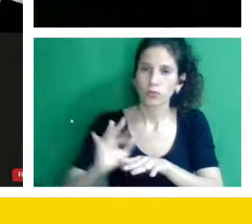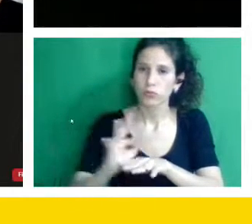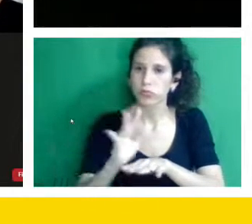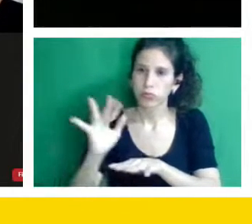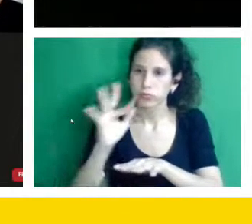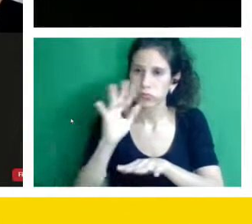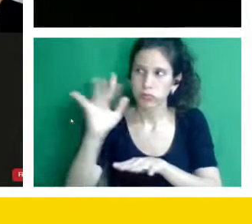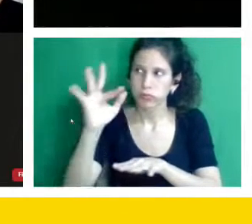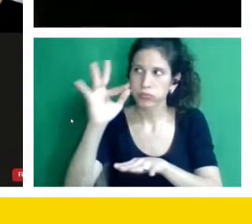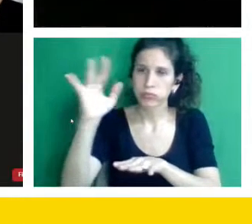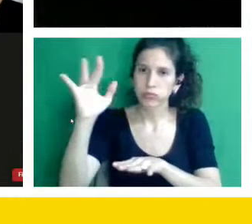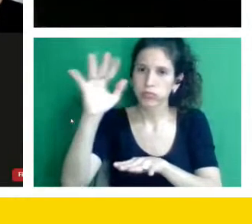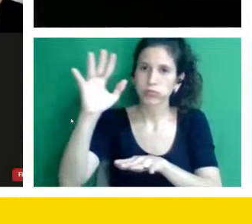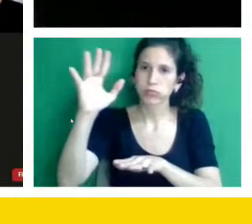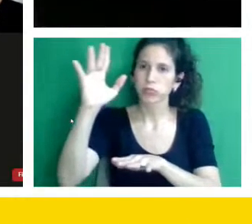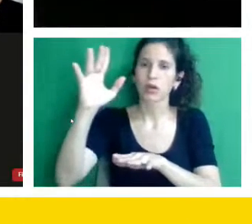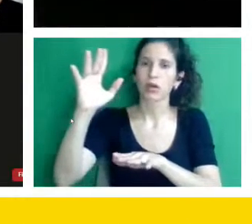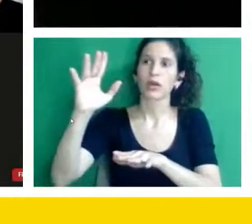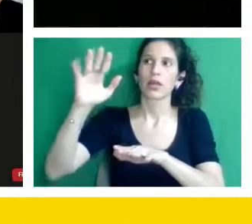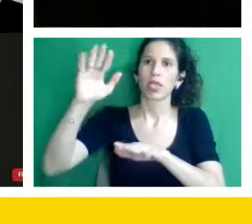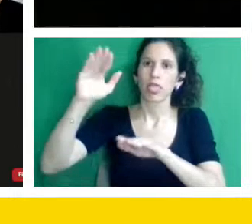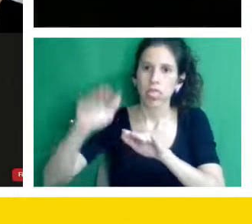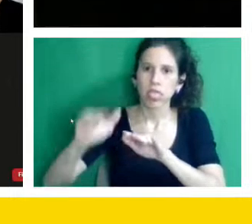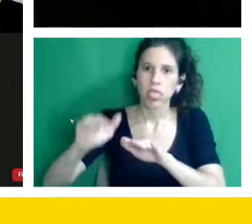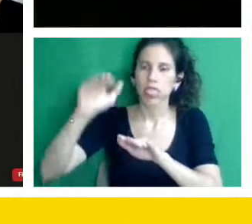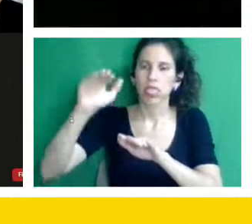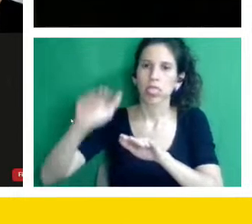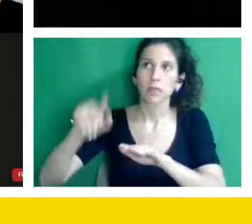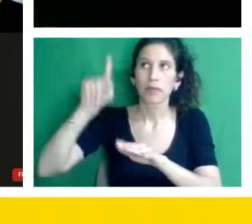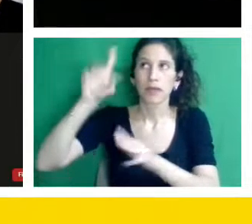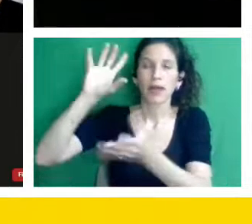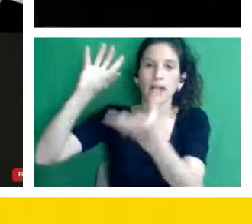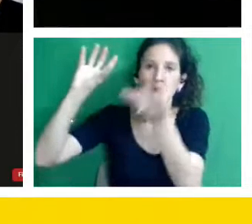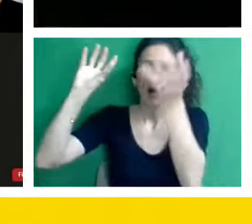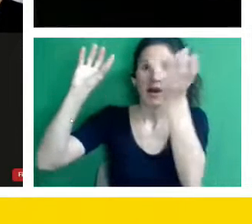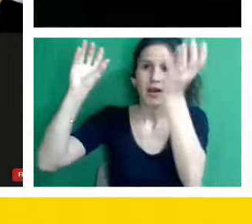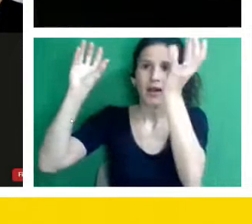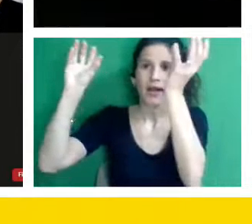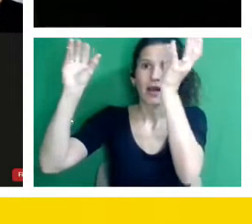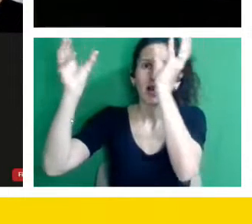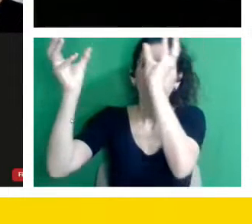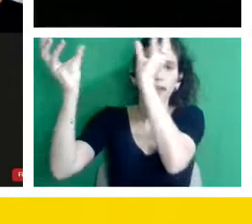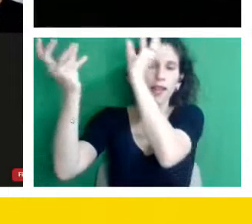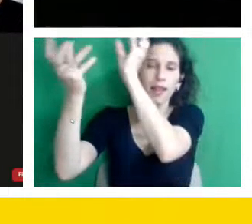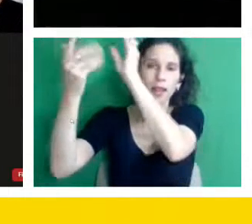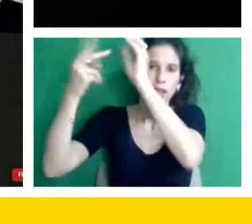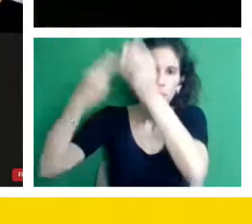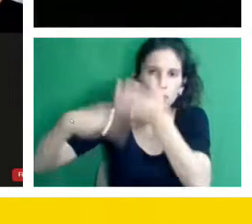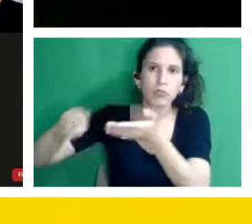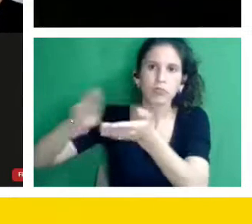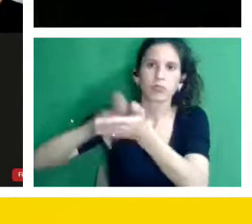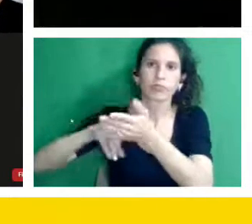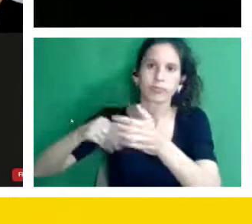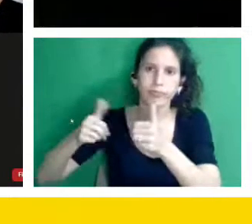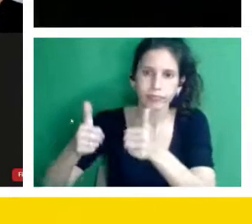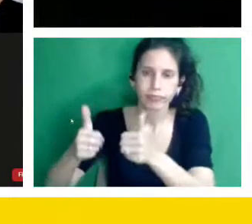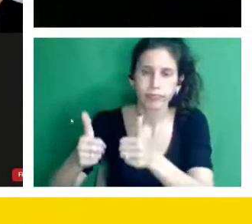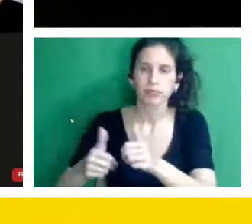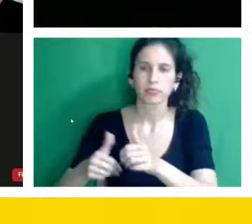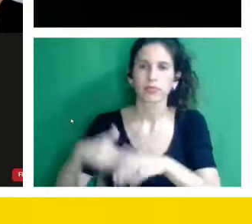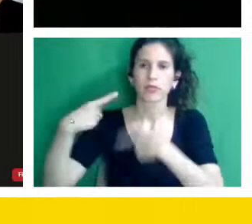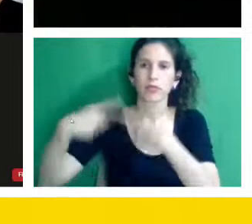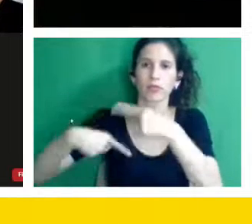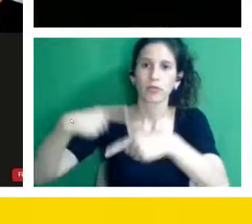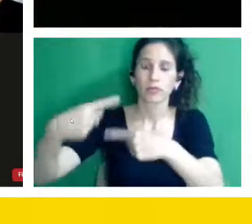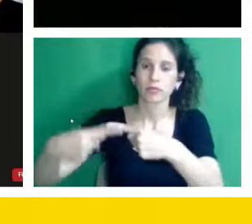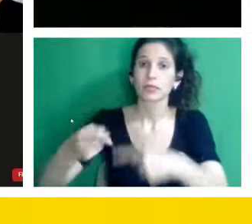Pero es muy interesante cómo lo plantea y en una diversidad como la que tiene Chile, ¿no? Con un frente costero tan